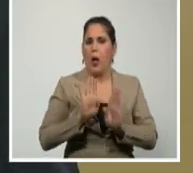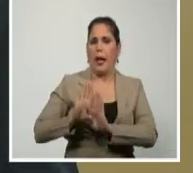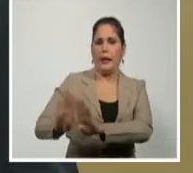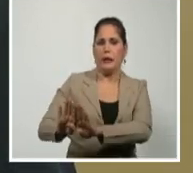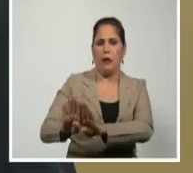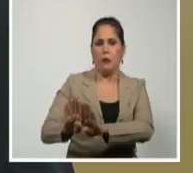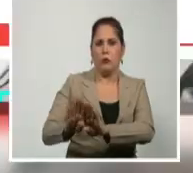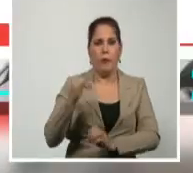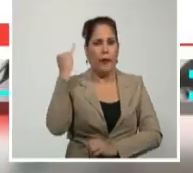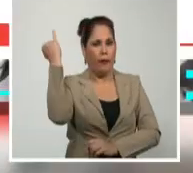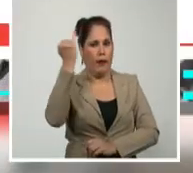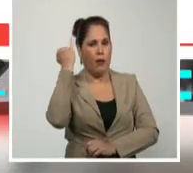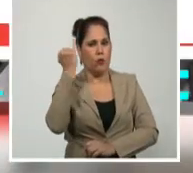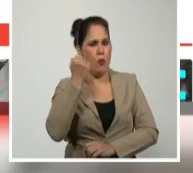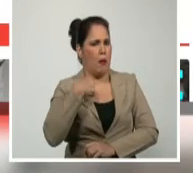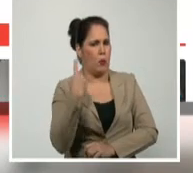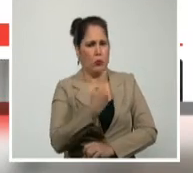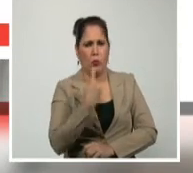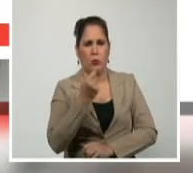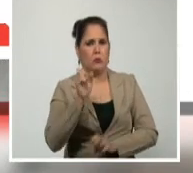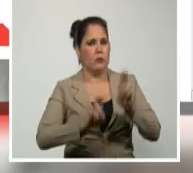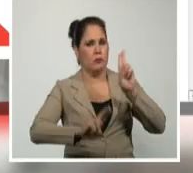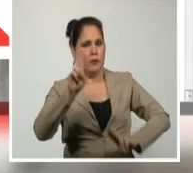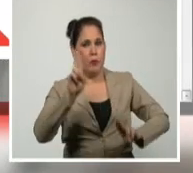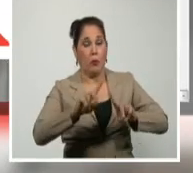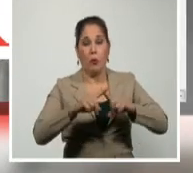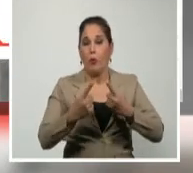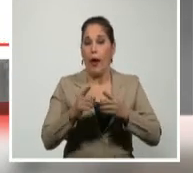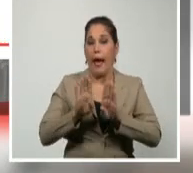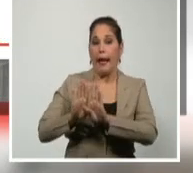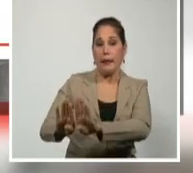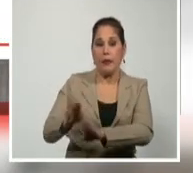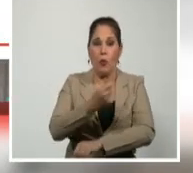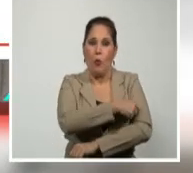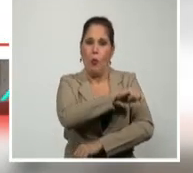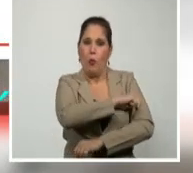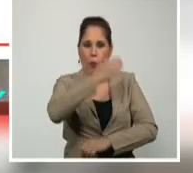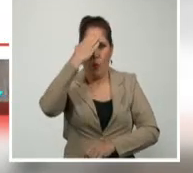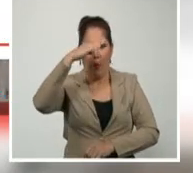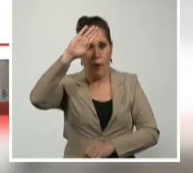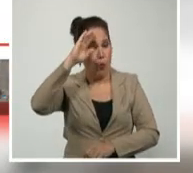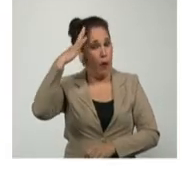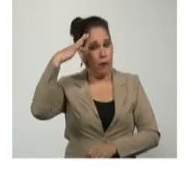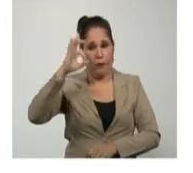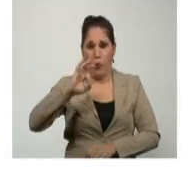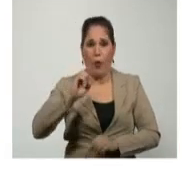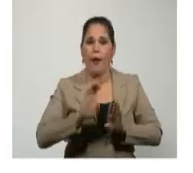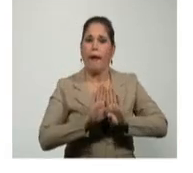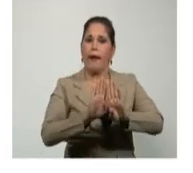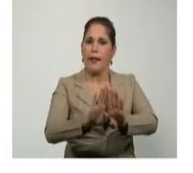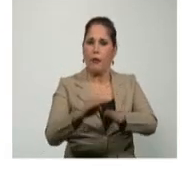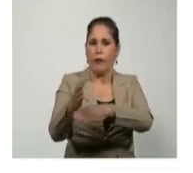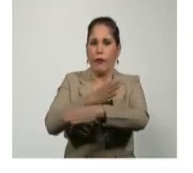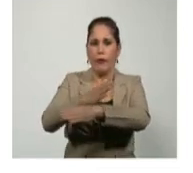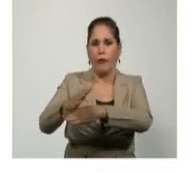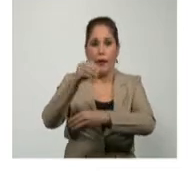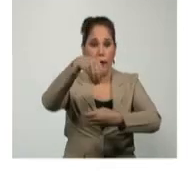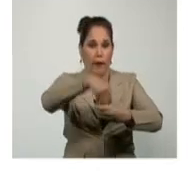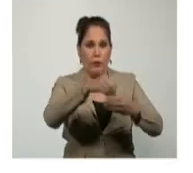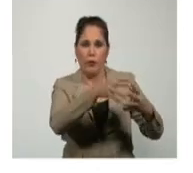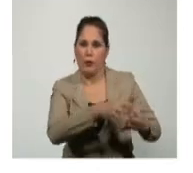nivel internacional. Ha tenido, por supuesto, el rechazo del pueblo de Cuba, el rechazo de muchos sectores dentro de Estados